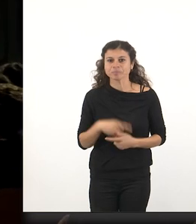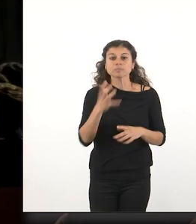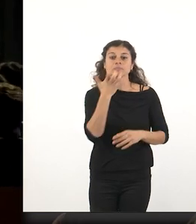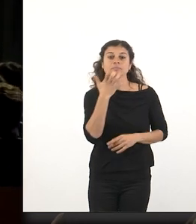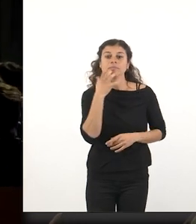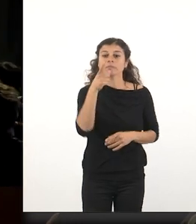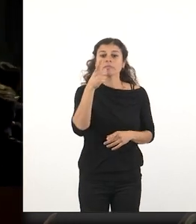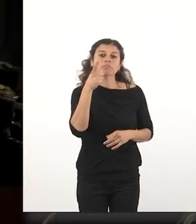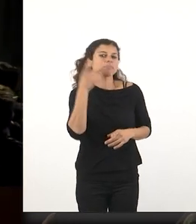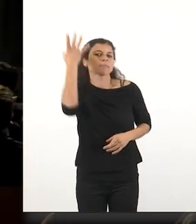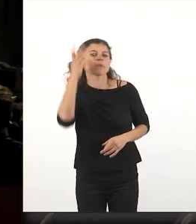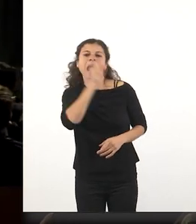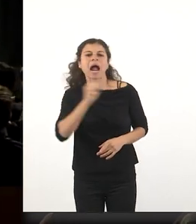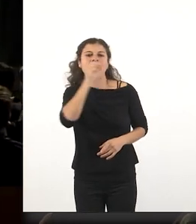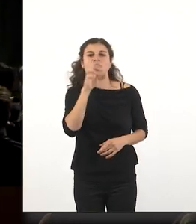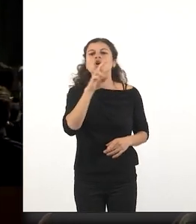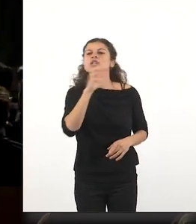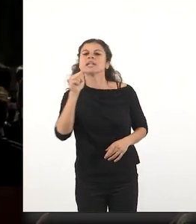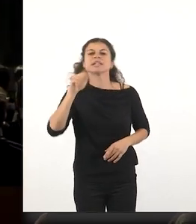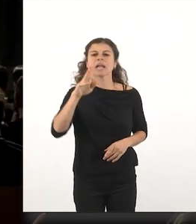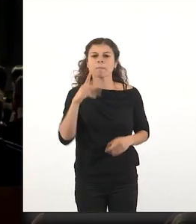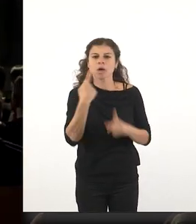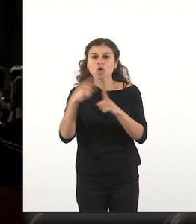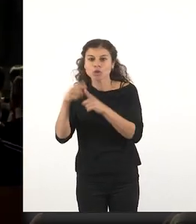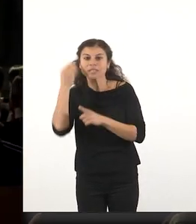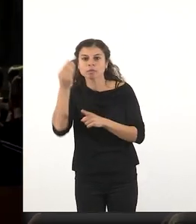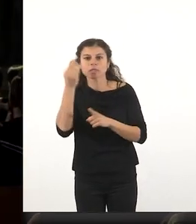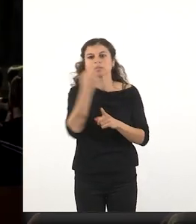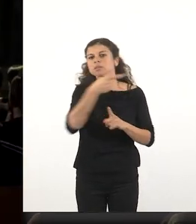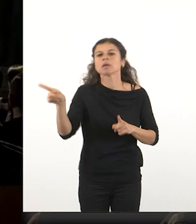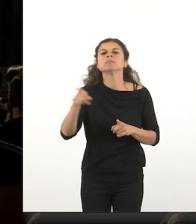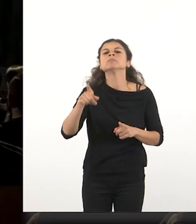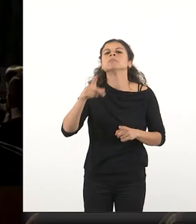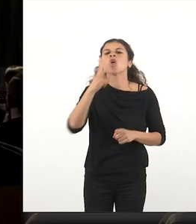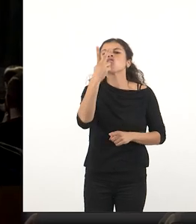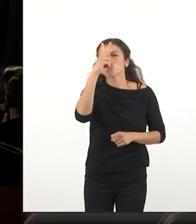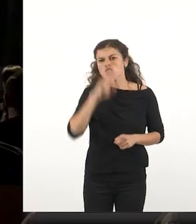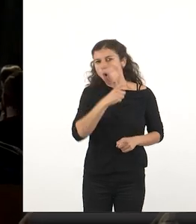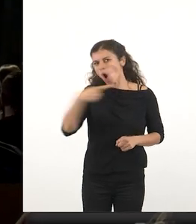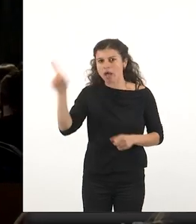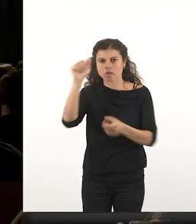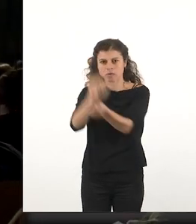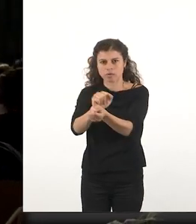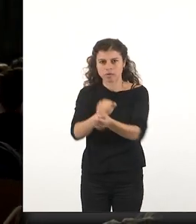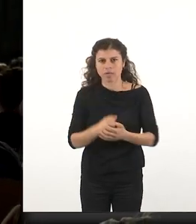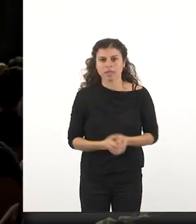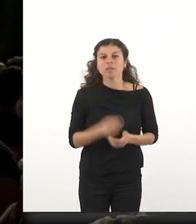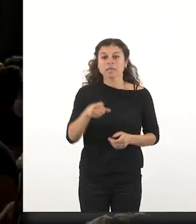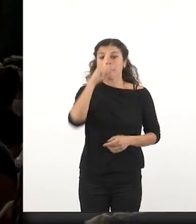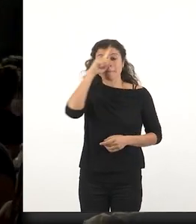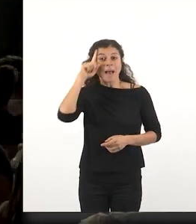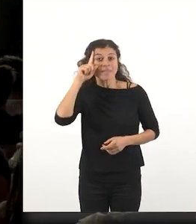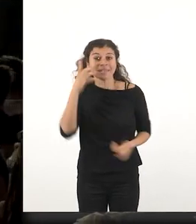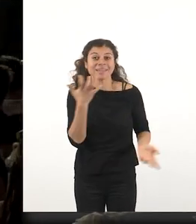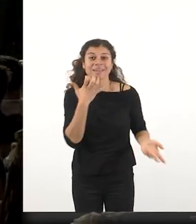rap rapeando cosas que piensas no que harías y te condenan a cárcel 2 años de la libertad que hay en este país. Bueno, yo voy por Madrid, que por Madrid sobre todo hay tanta libertad que digo, por